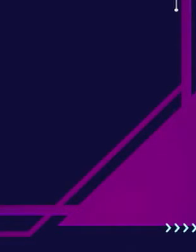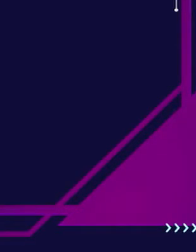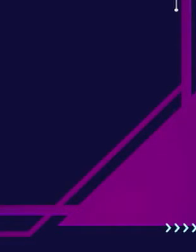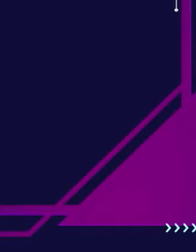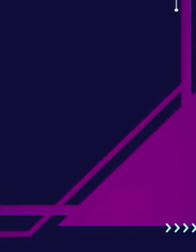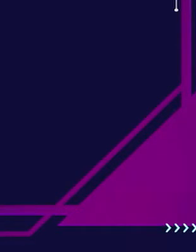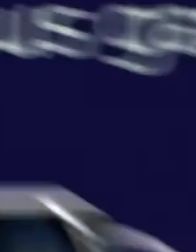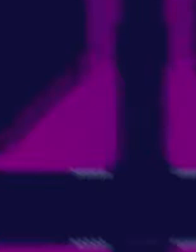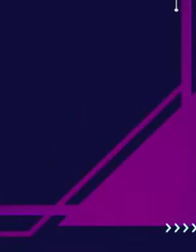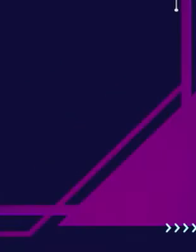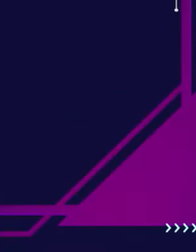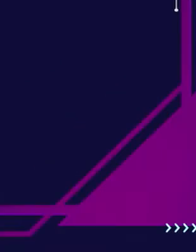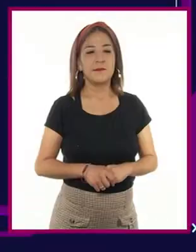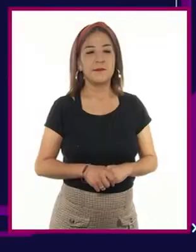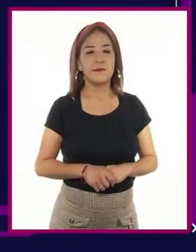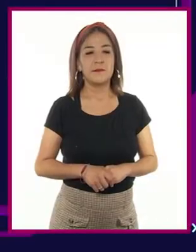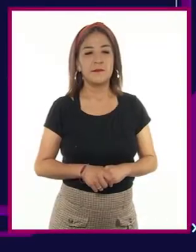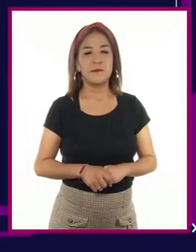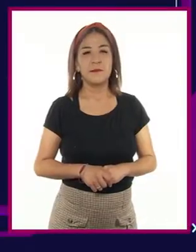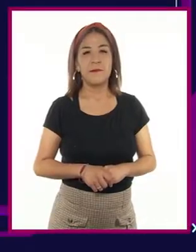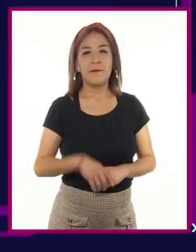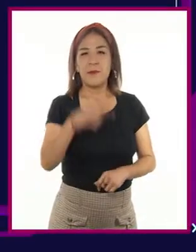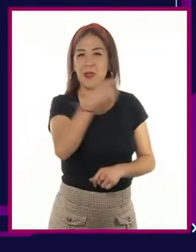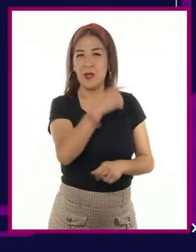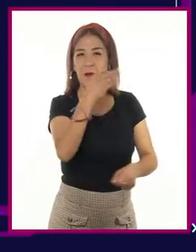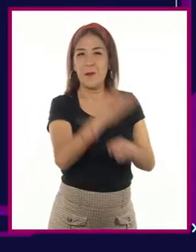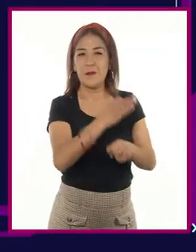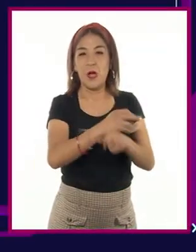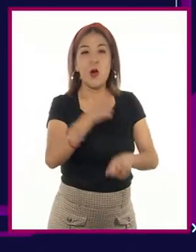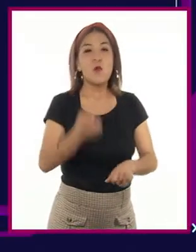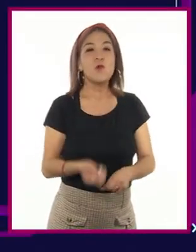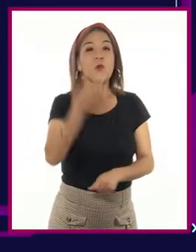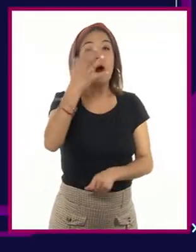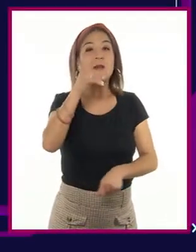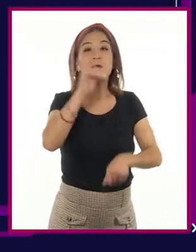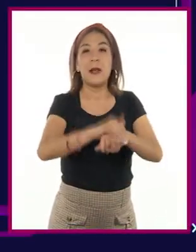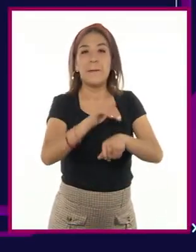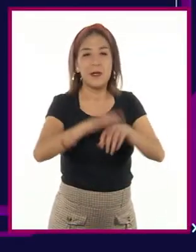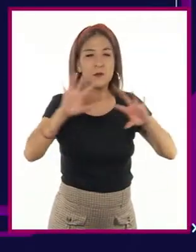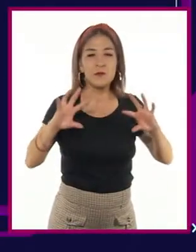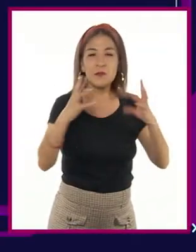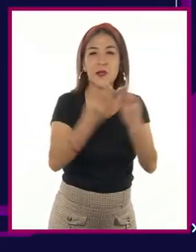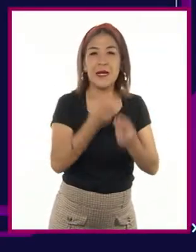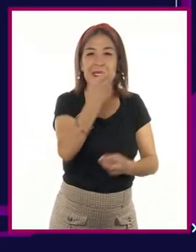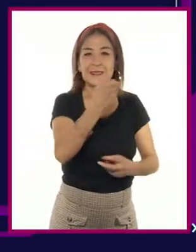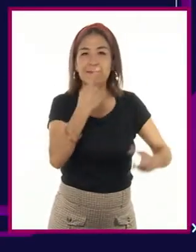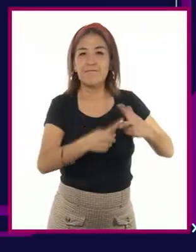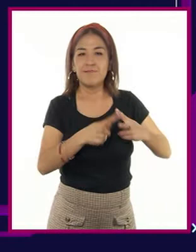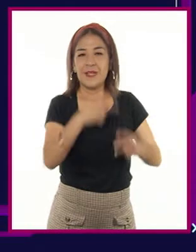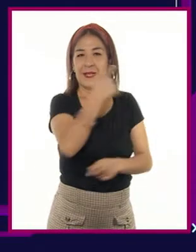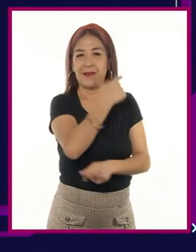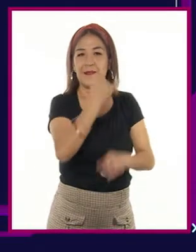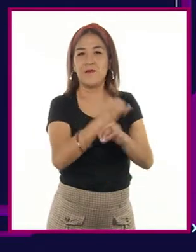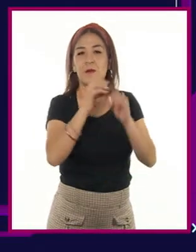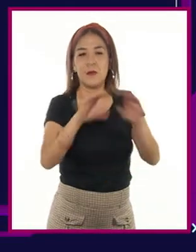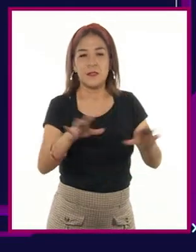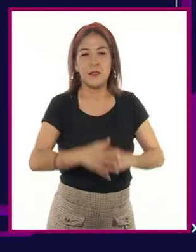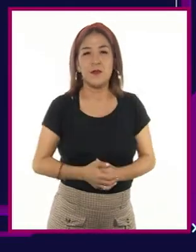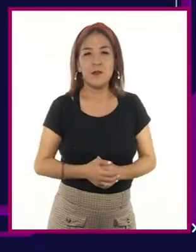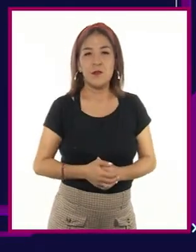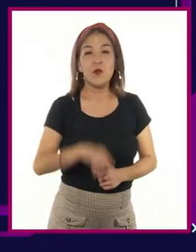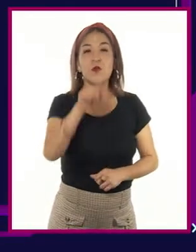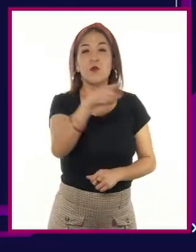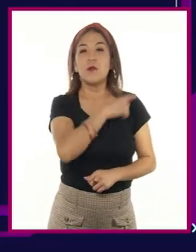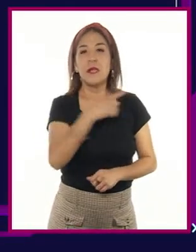diversos en este caso el número de amigos se puede calcular con estos datos considerando